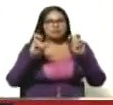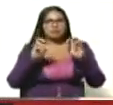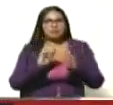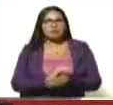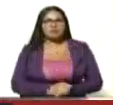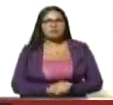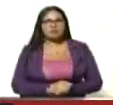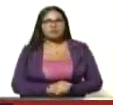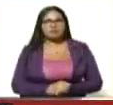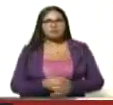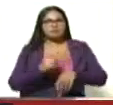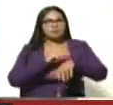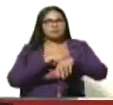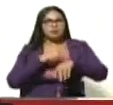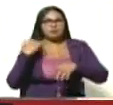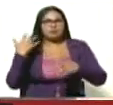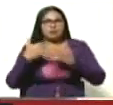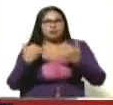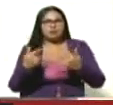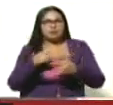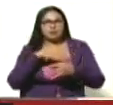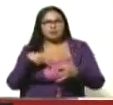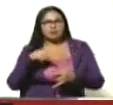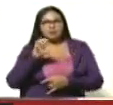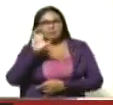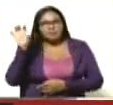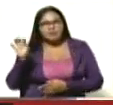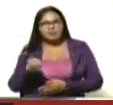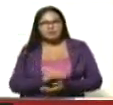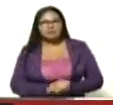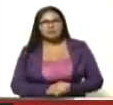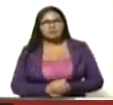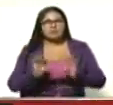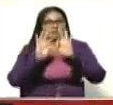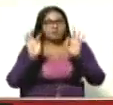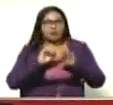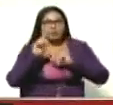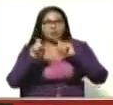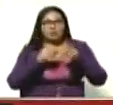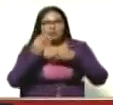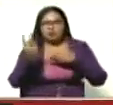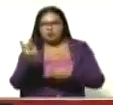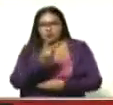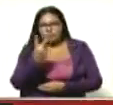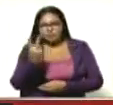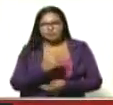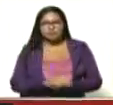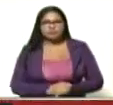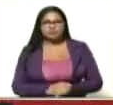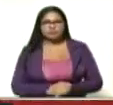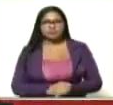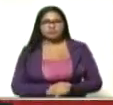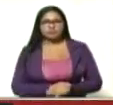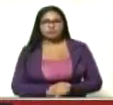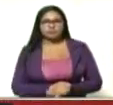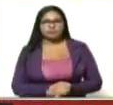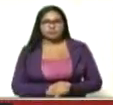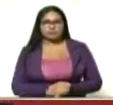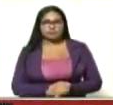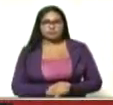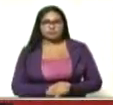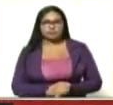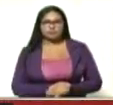esta nueva época que viene para los dos países. ¿De qué manera, y esta pregunta se la hago a los dos, de qué